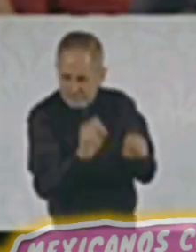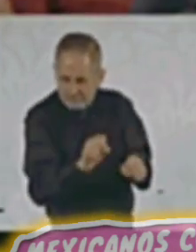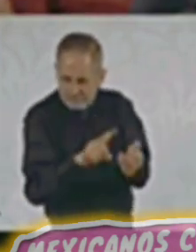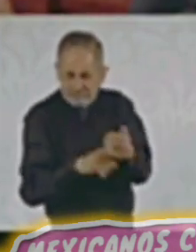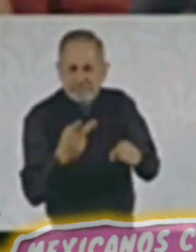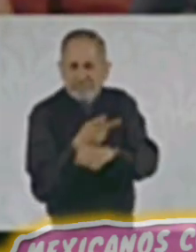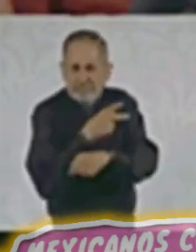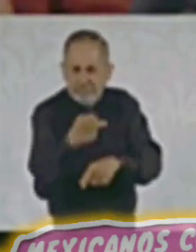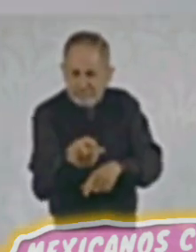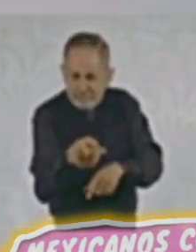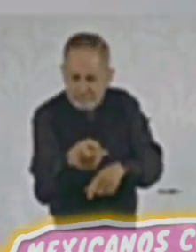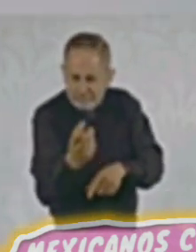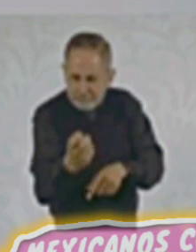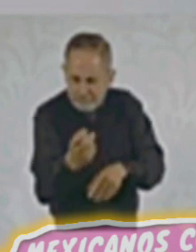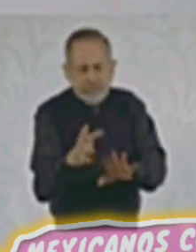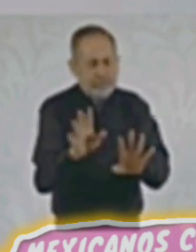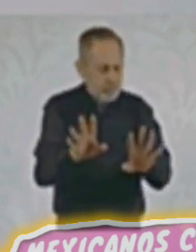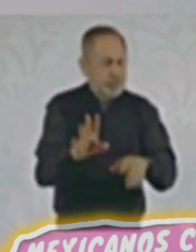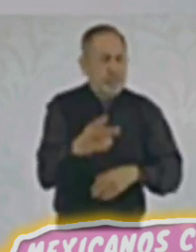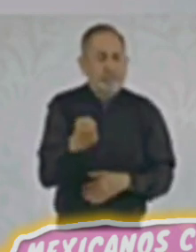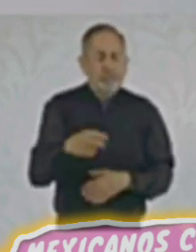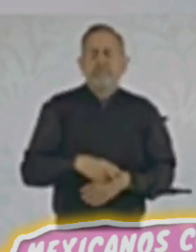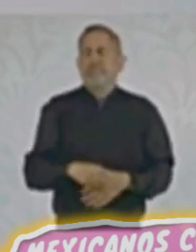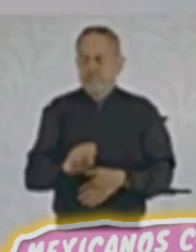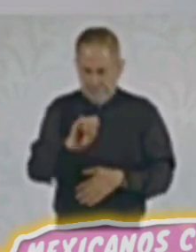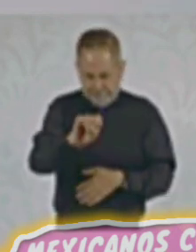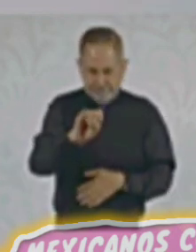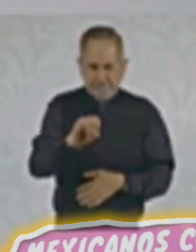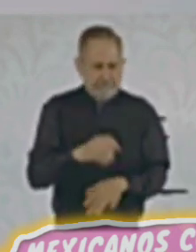Exacto. Sí, fue una detención